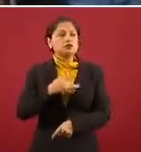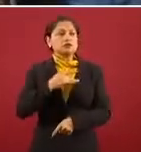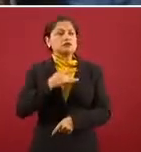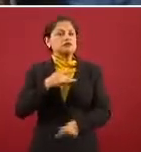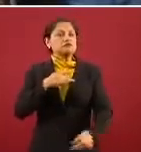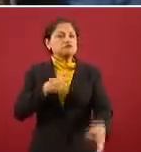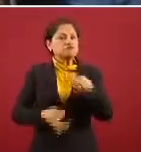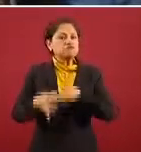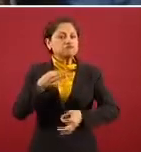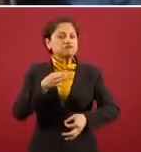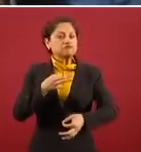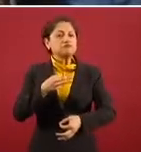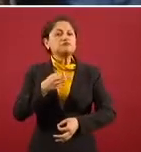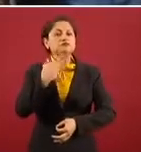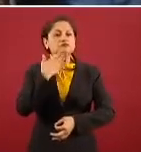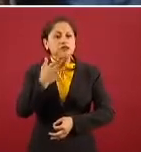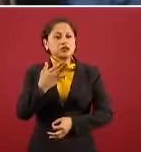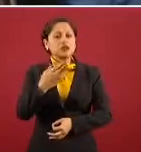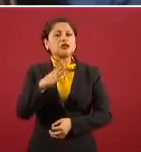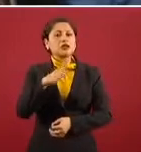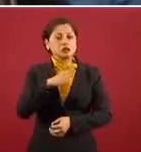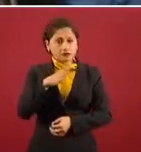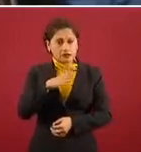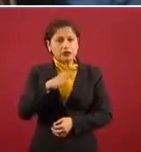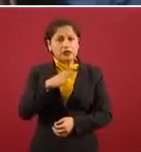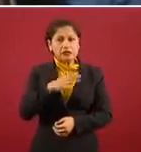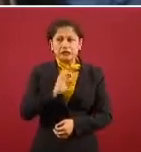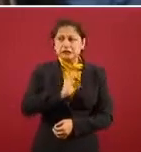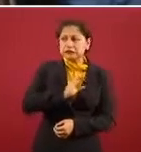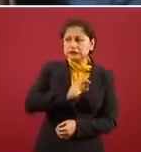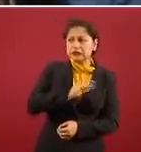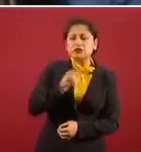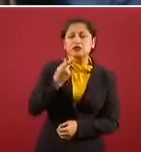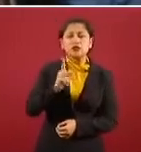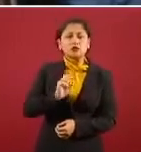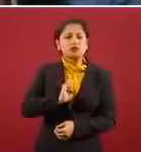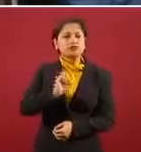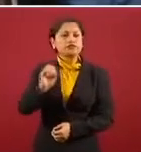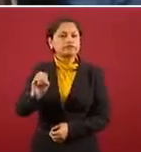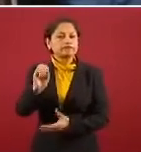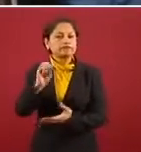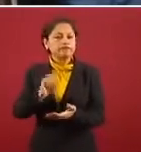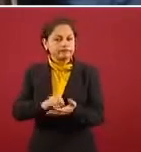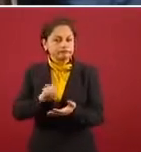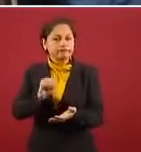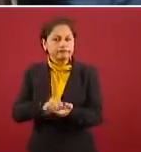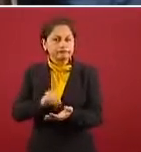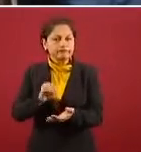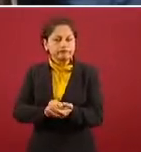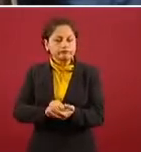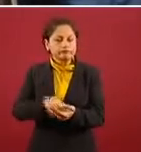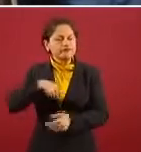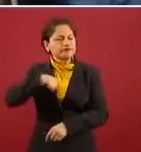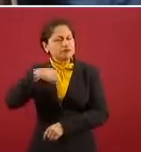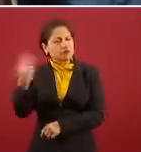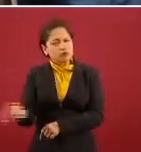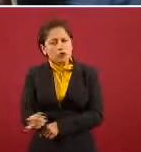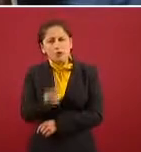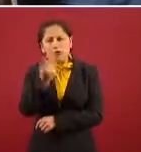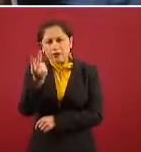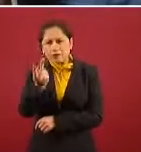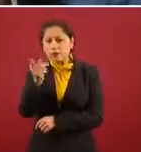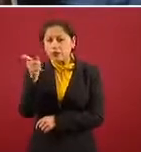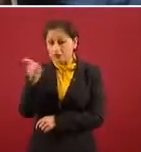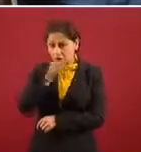filias, pero existen más fobias. Al inicio de esta crisis, ¿podría usted hacer un mensaje